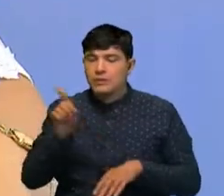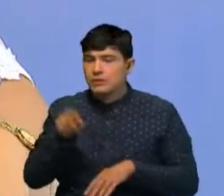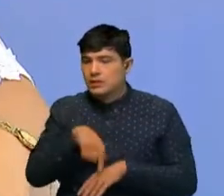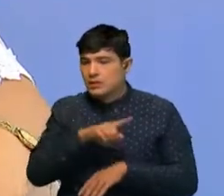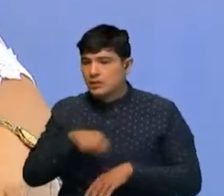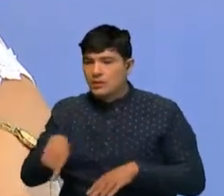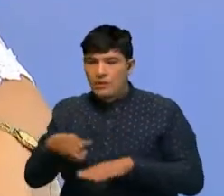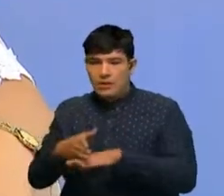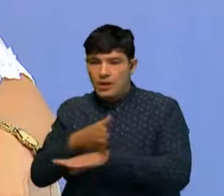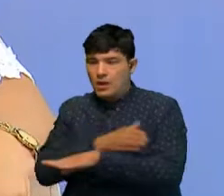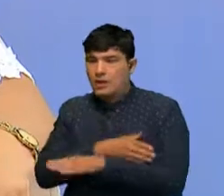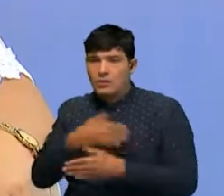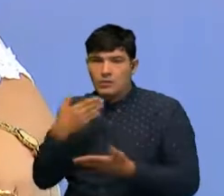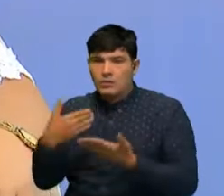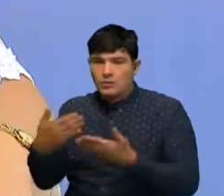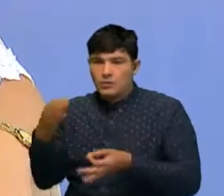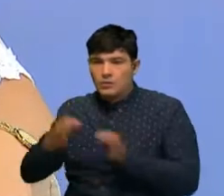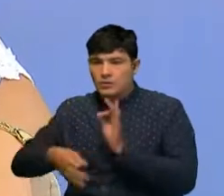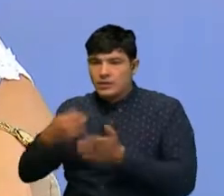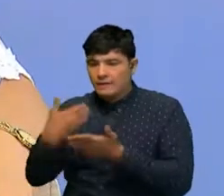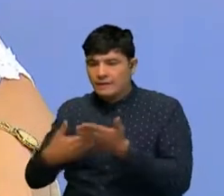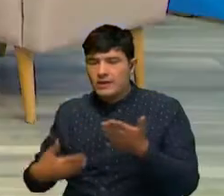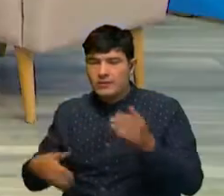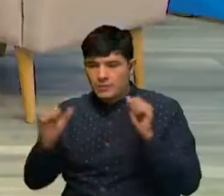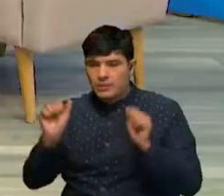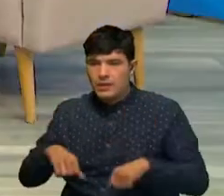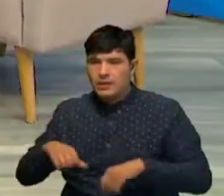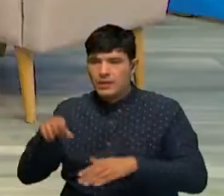para darle por terminado el contrato de trabajo.